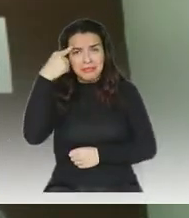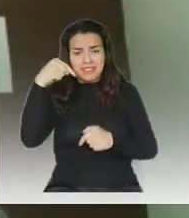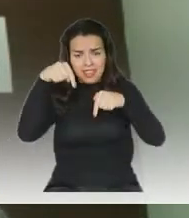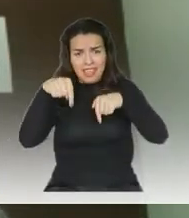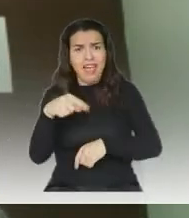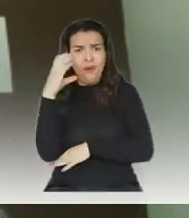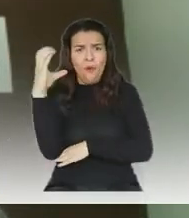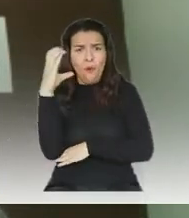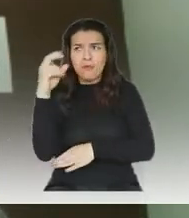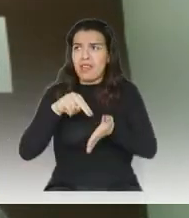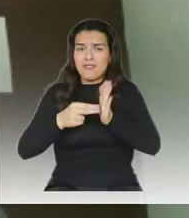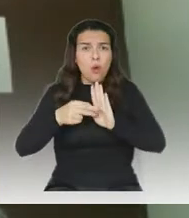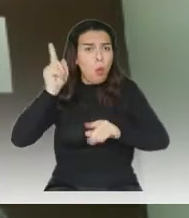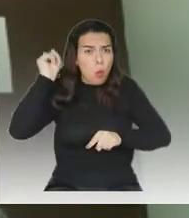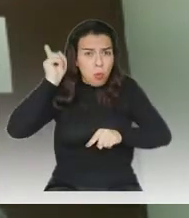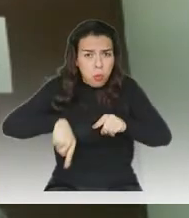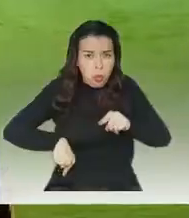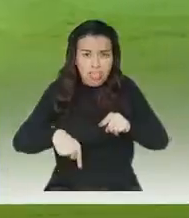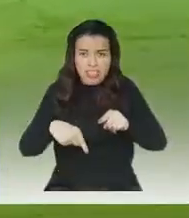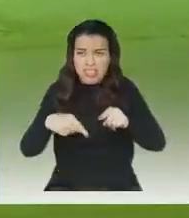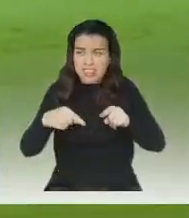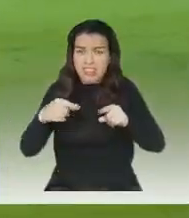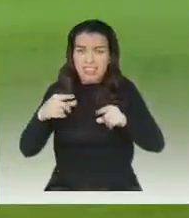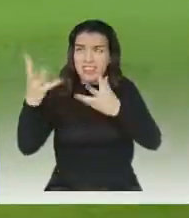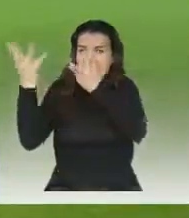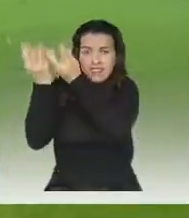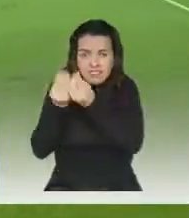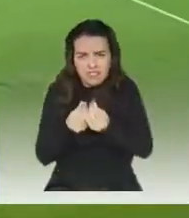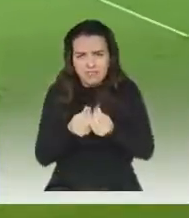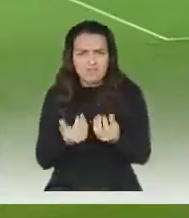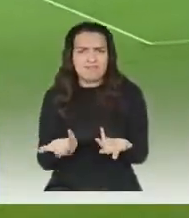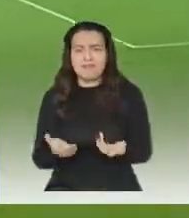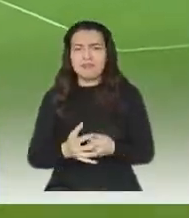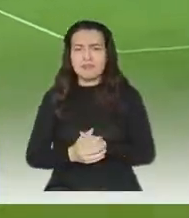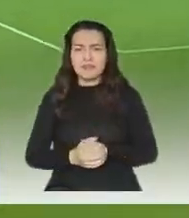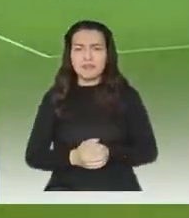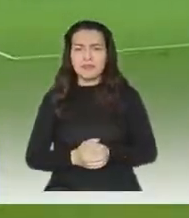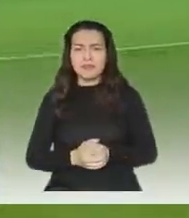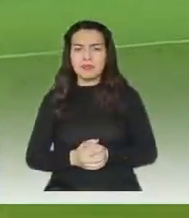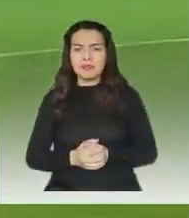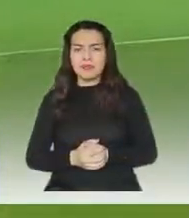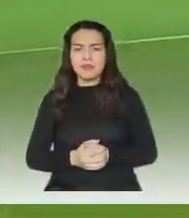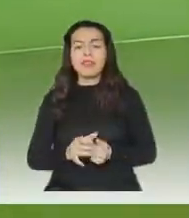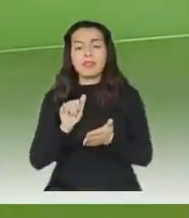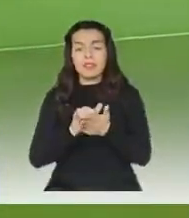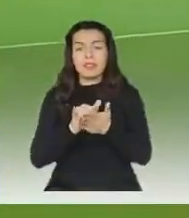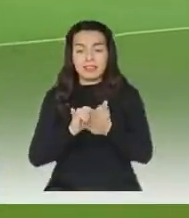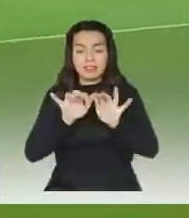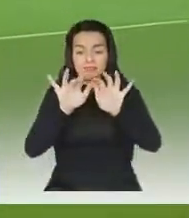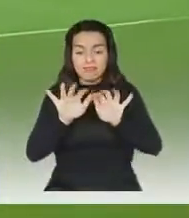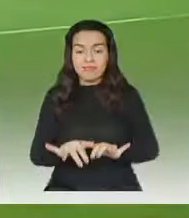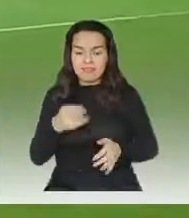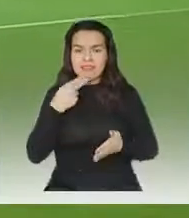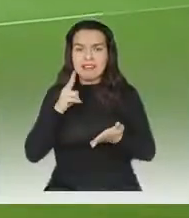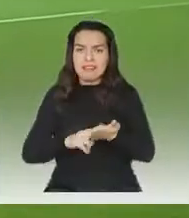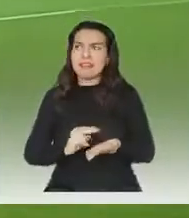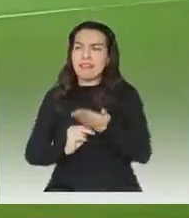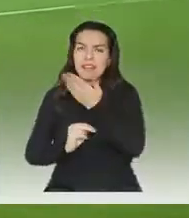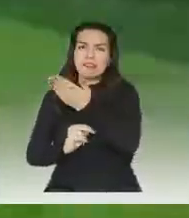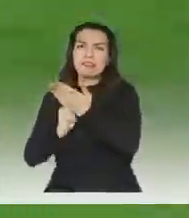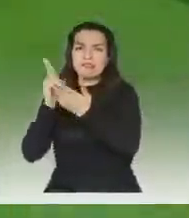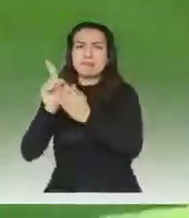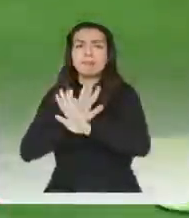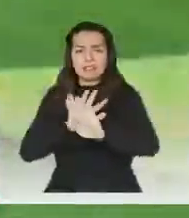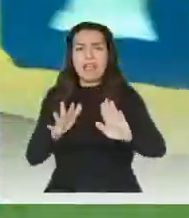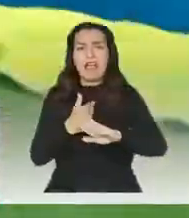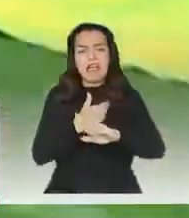desarrollar su actividad profesional. Los datos erróneos y exagerados de la carta enviada a FIFA fueron rectificados parcialmente en las